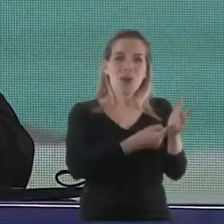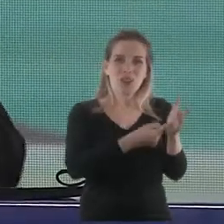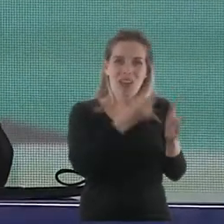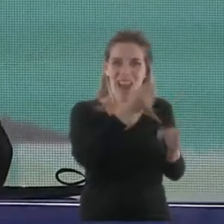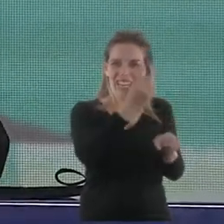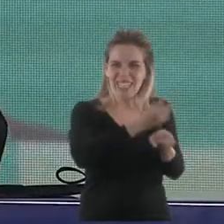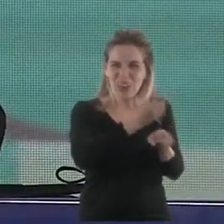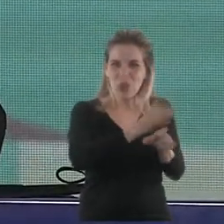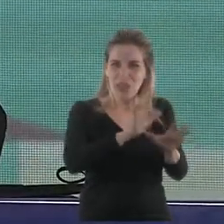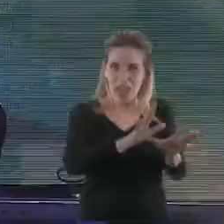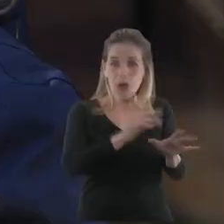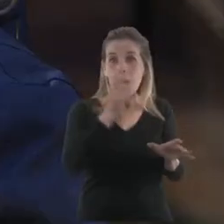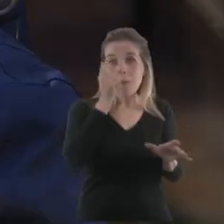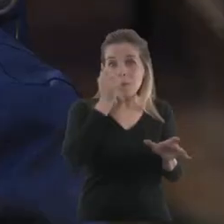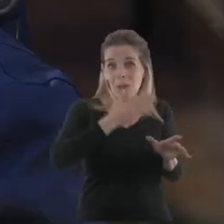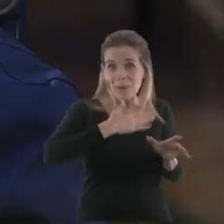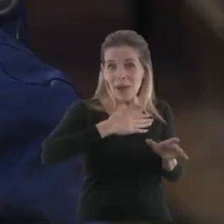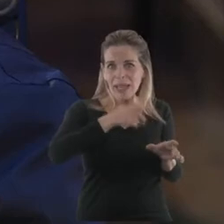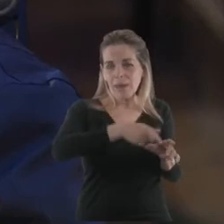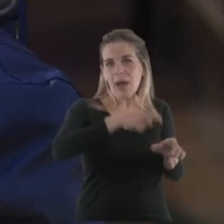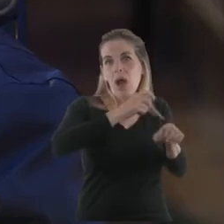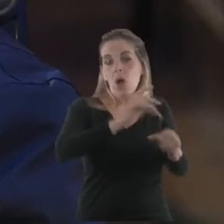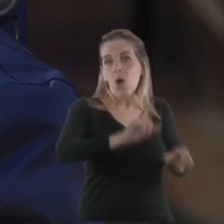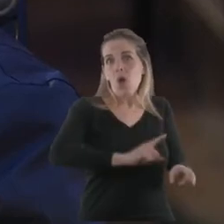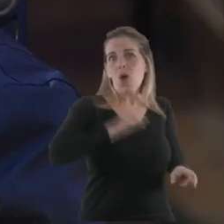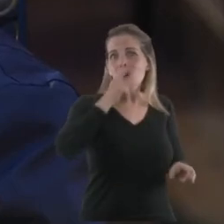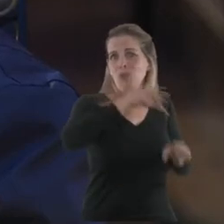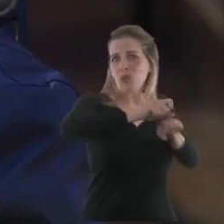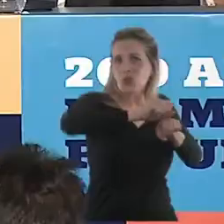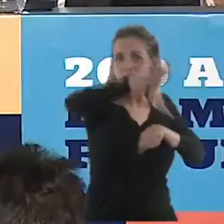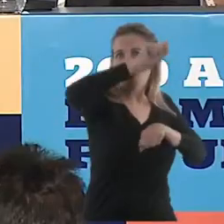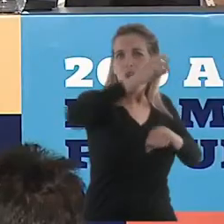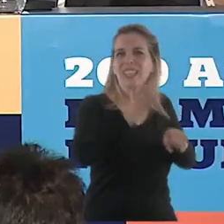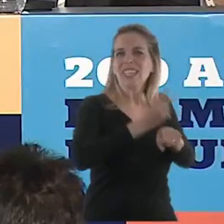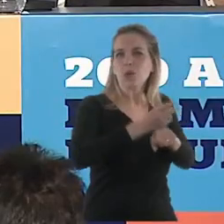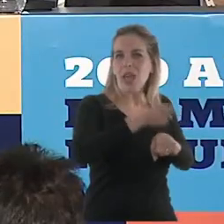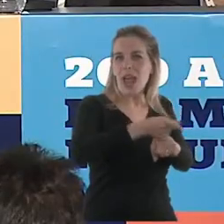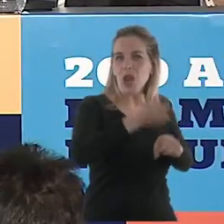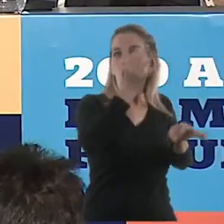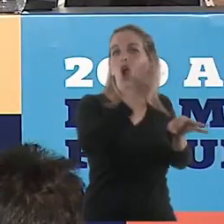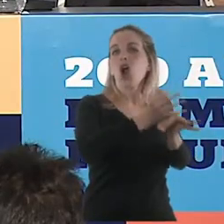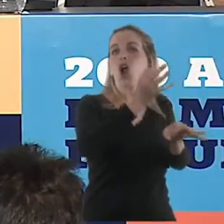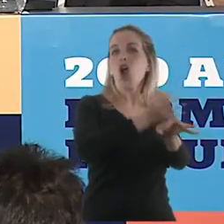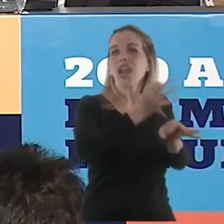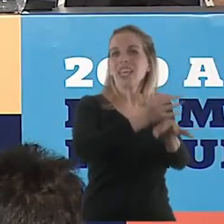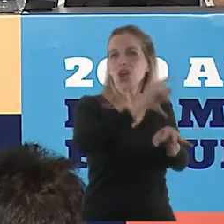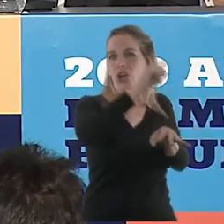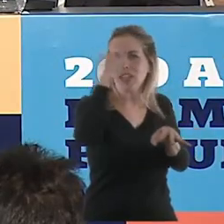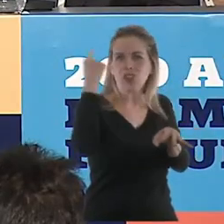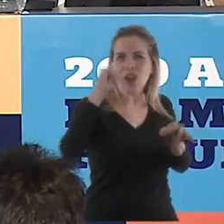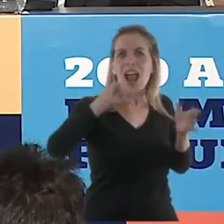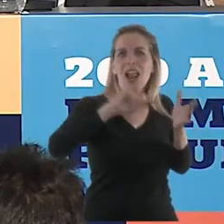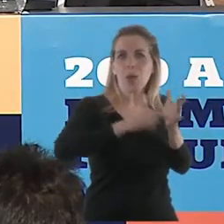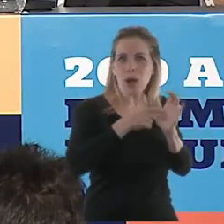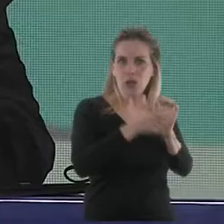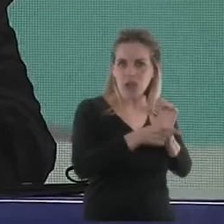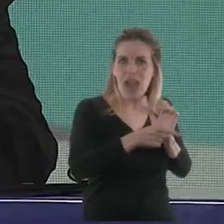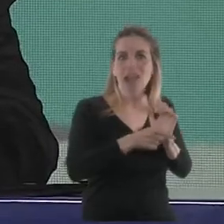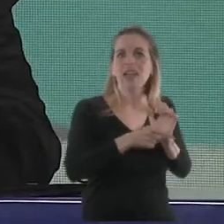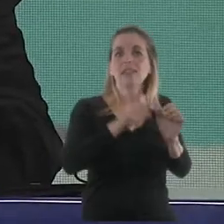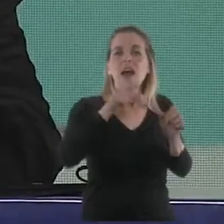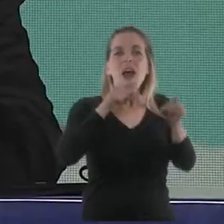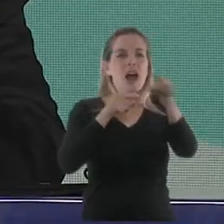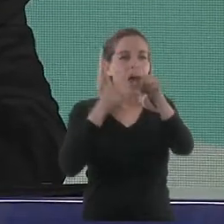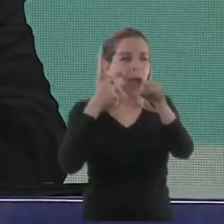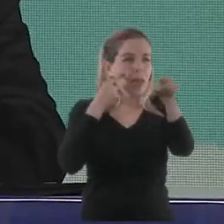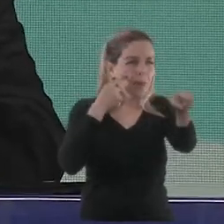y estaba orgulloso de haber egresado del colegio. Ahí tengo 3 al hilo, Axel,